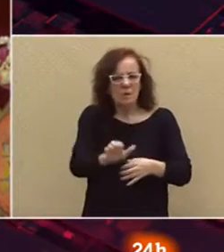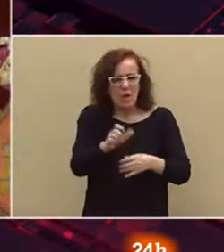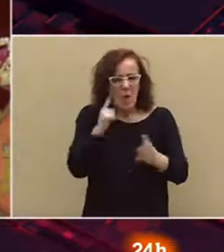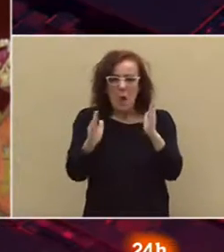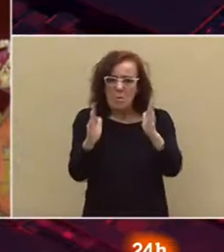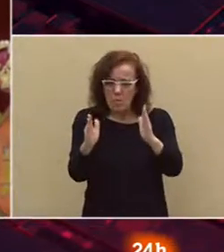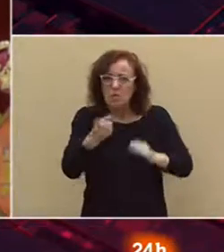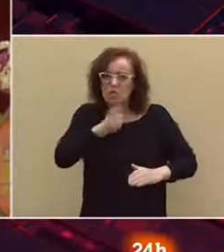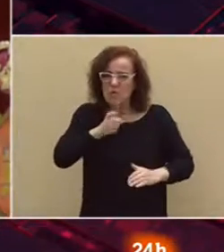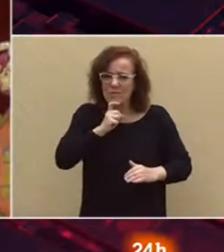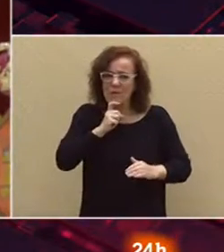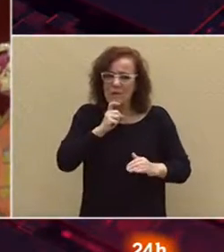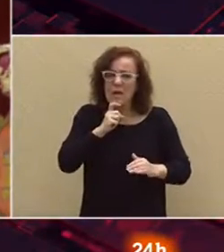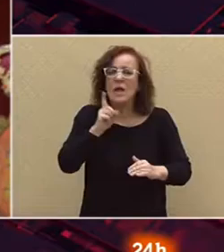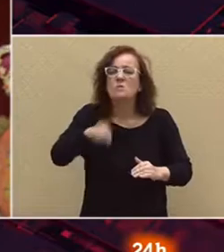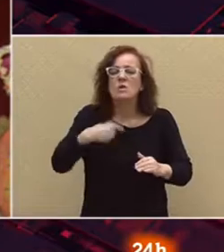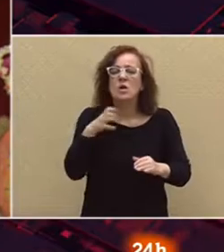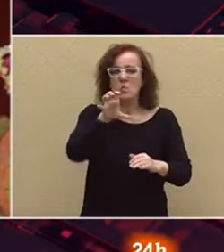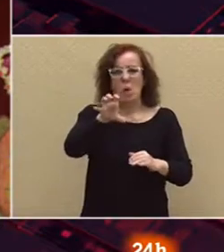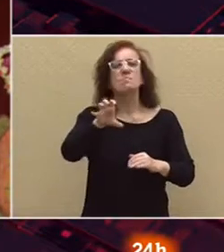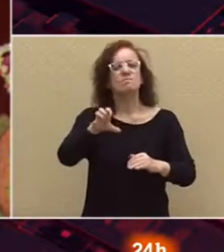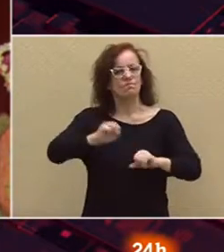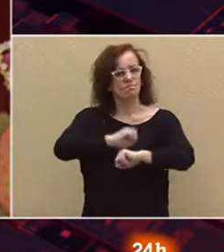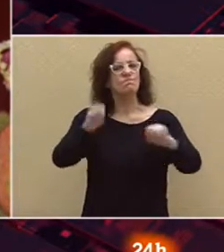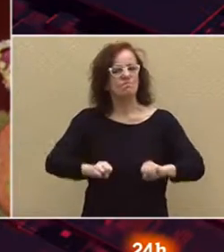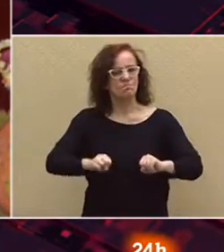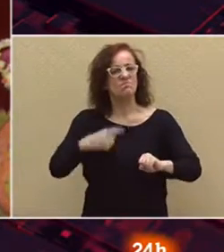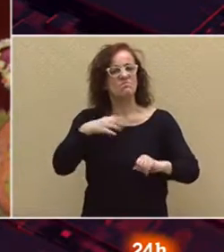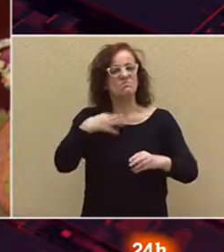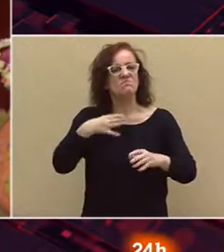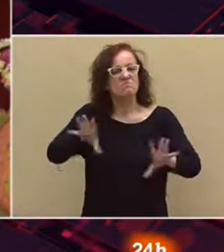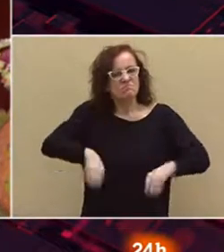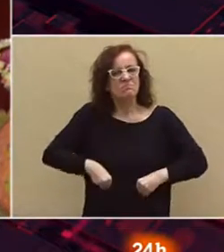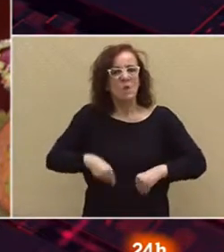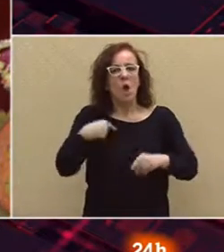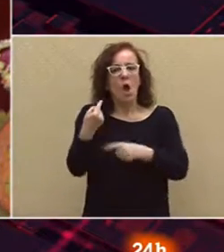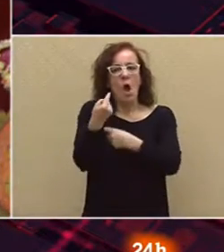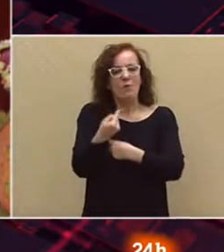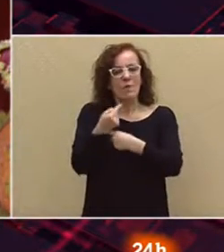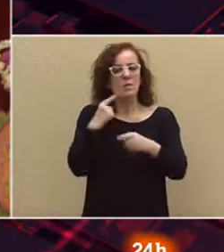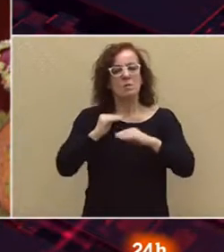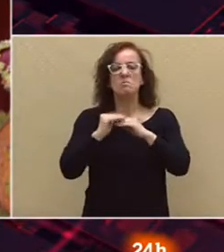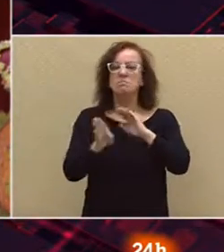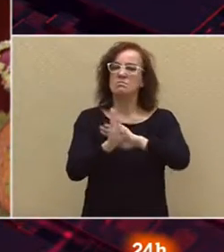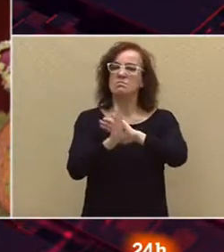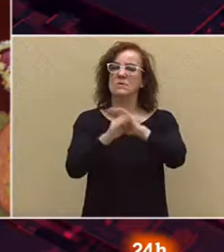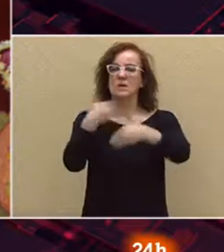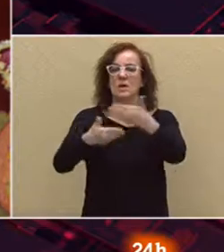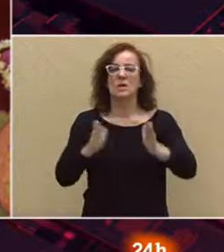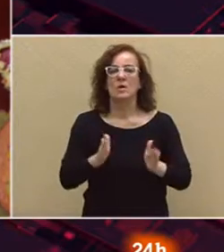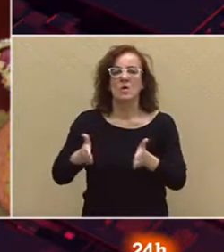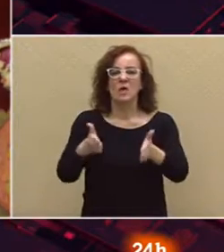difíciles, que es un país solvente, capaz de asumir sus obligaciones y de mantenerse firme en el camino del progreso.